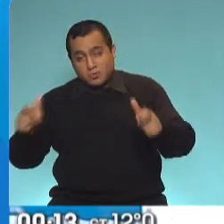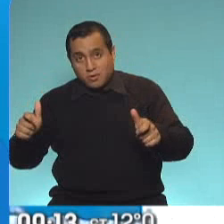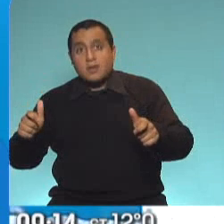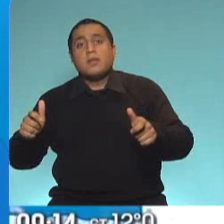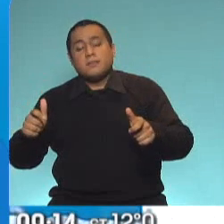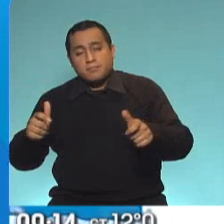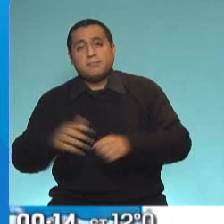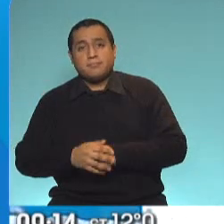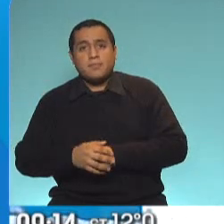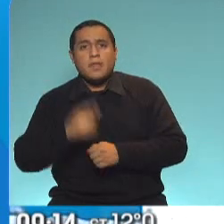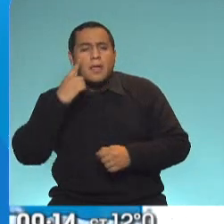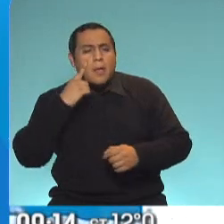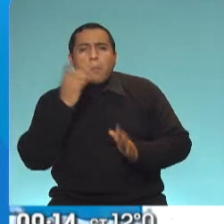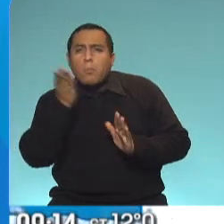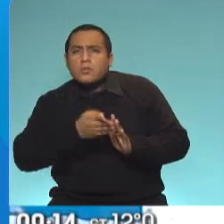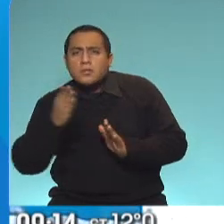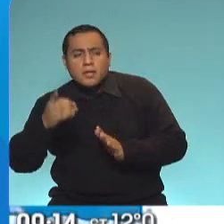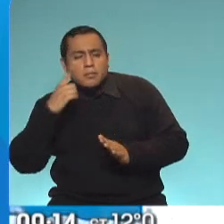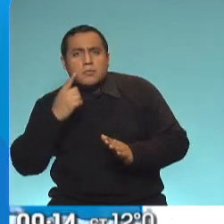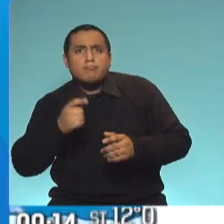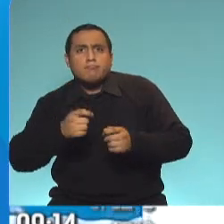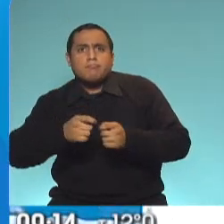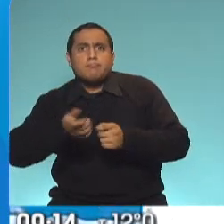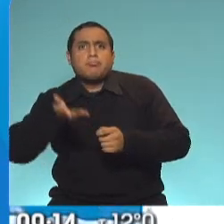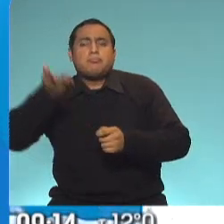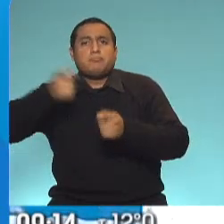positividad promedio que está subiendo, que es